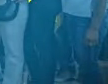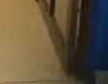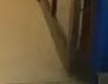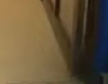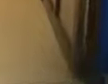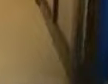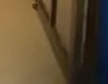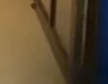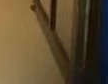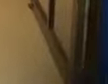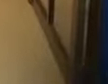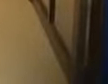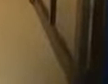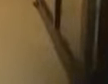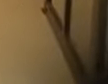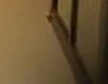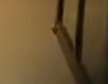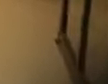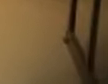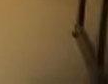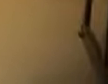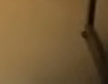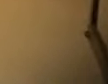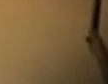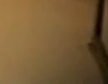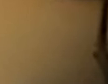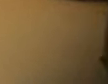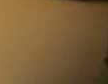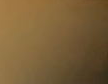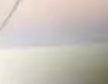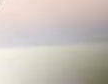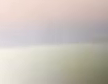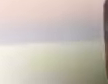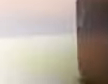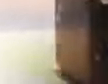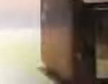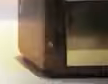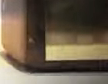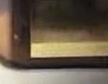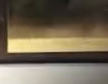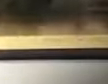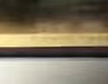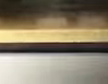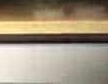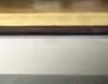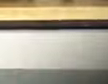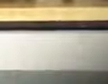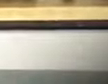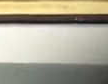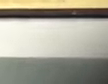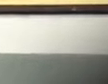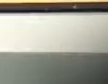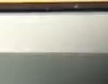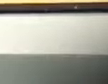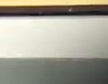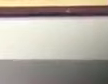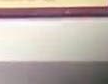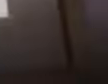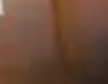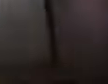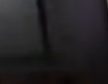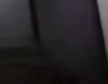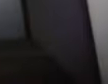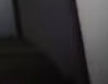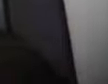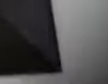a los diferentes grupos poblacionales del departamento. Tanto es así que somos reconocidos en el país por concentrar esfuerzos